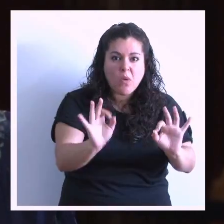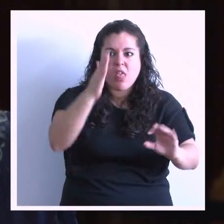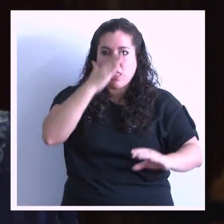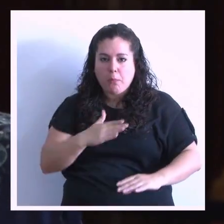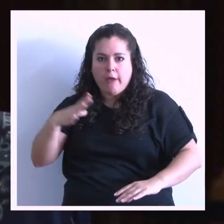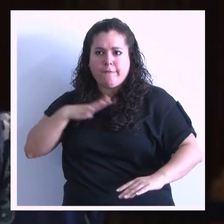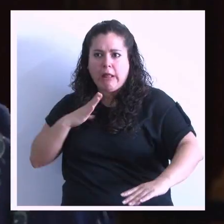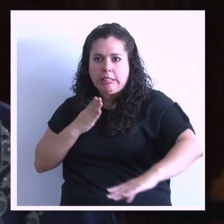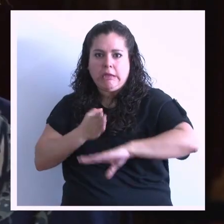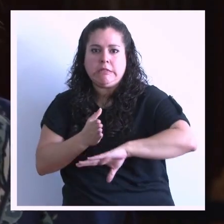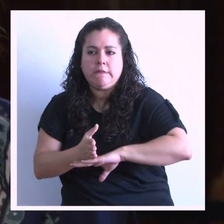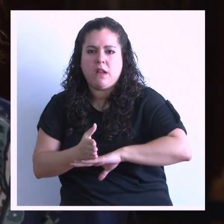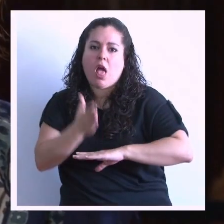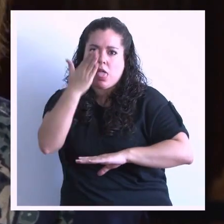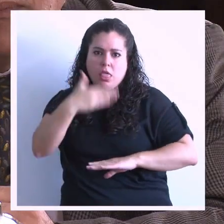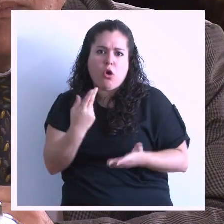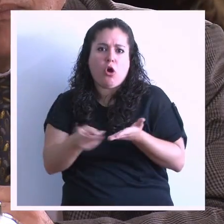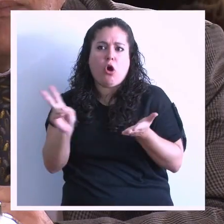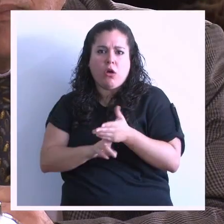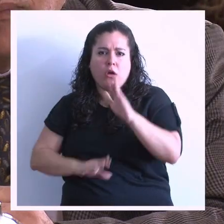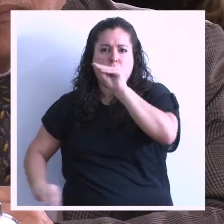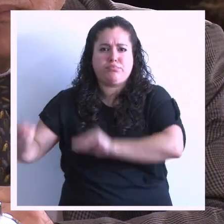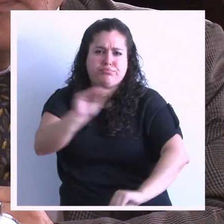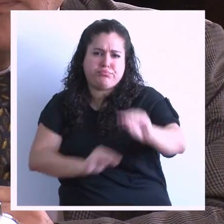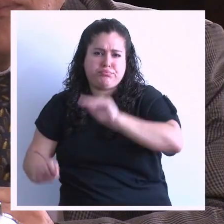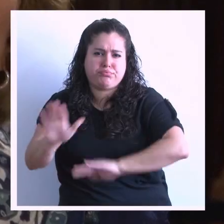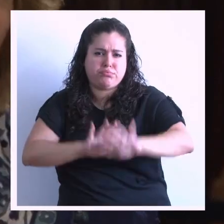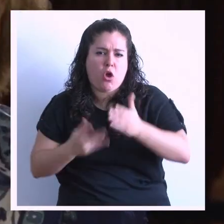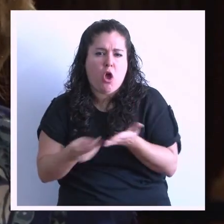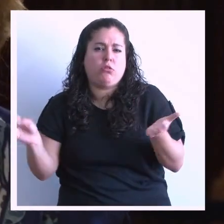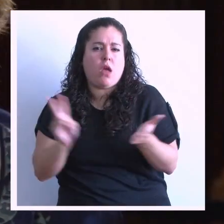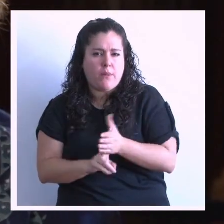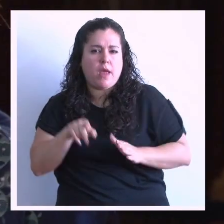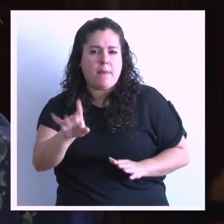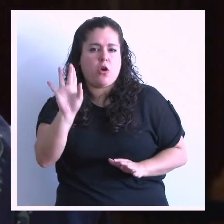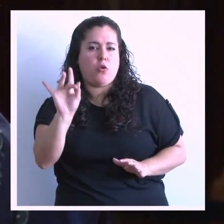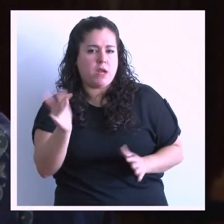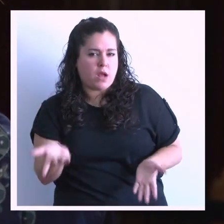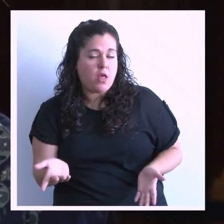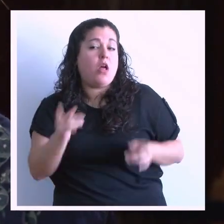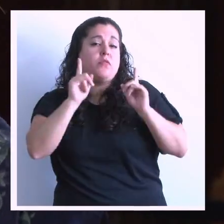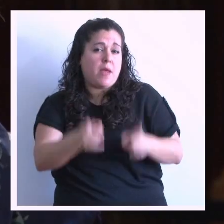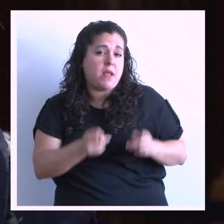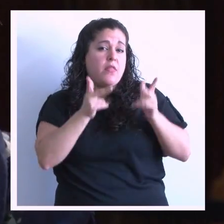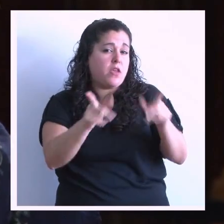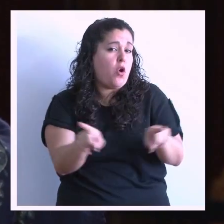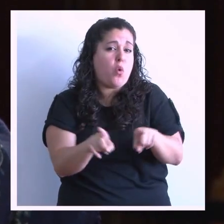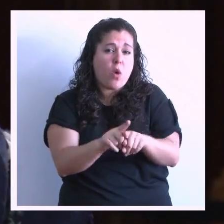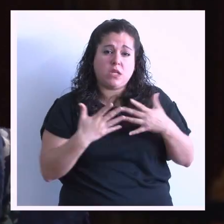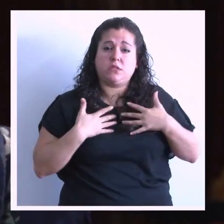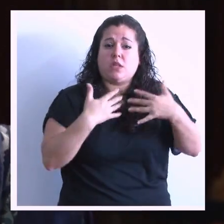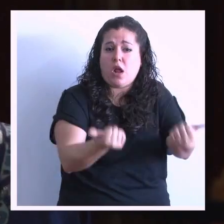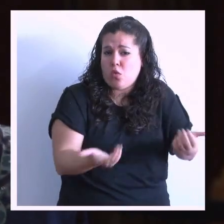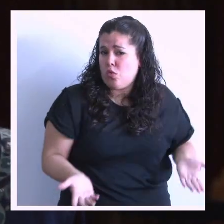cuenta la accesibilidad, después va a tener que romper para hacer la accesibilidad. O sea que va a ser más conveniente. Y yo digo que también es como